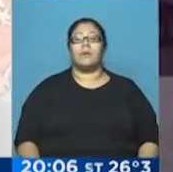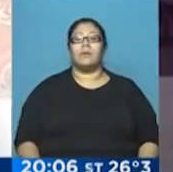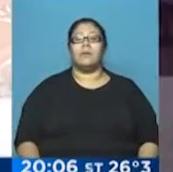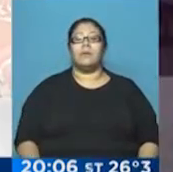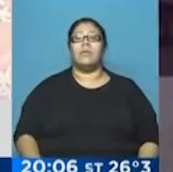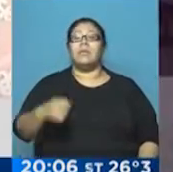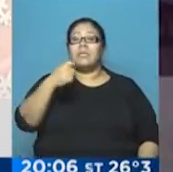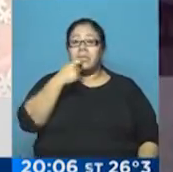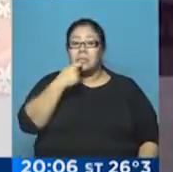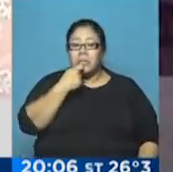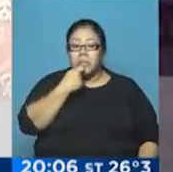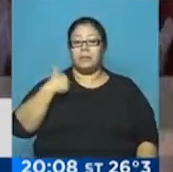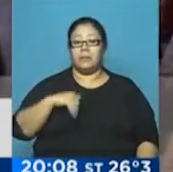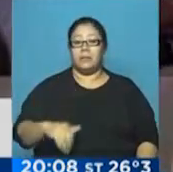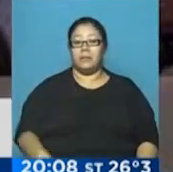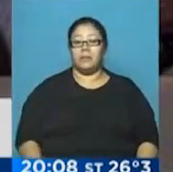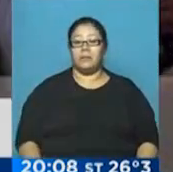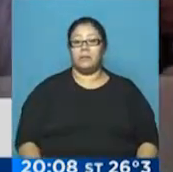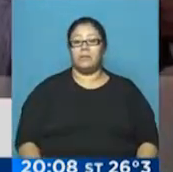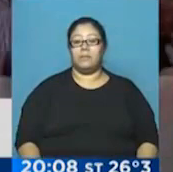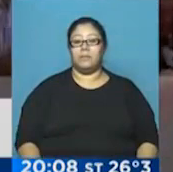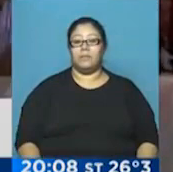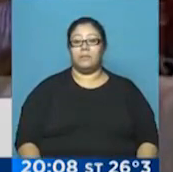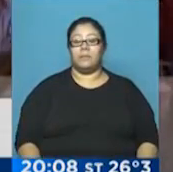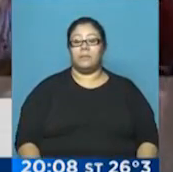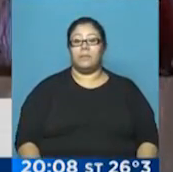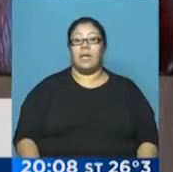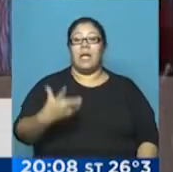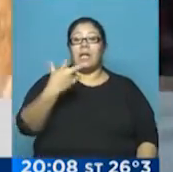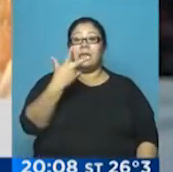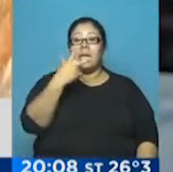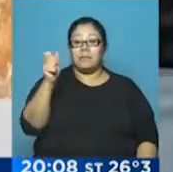estos factores a favor? En donde en el último trimestre